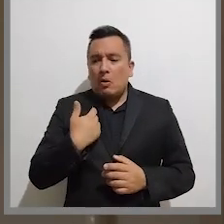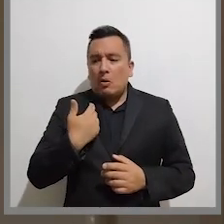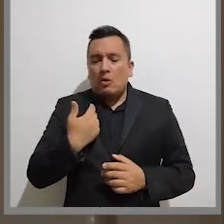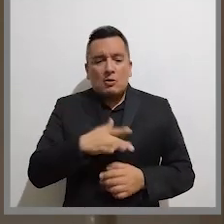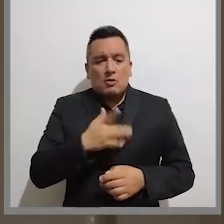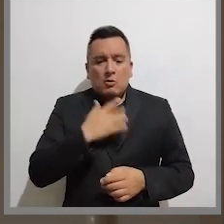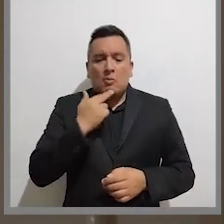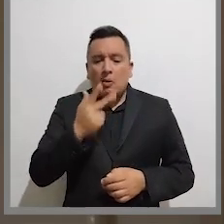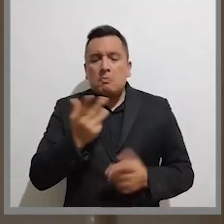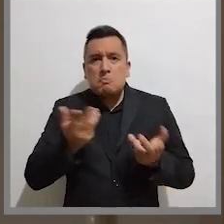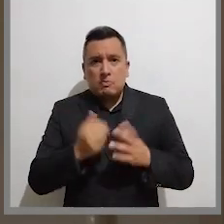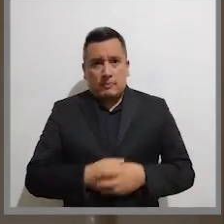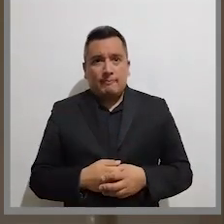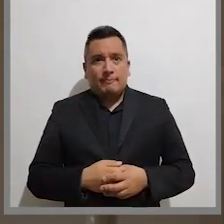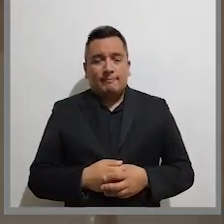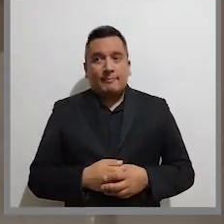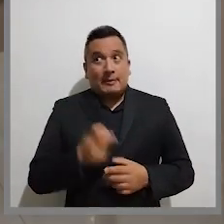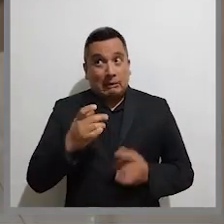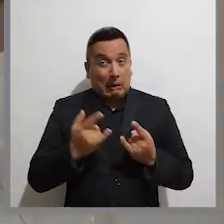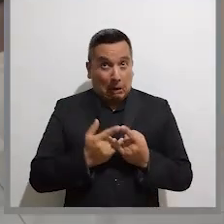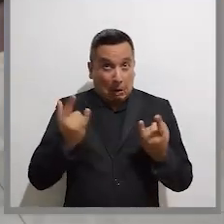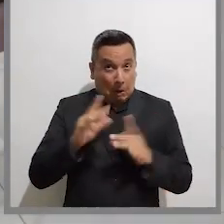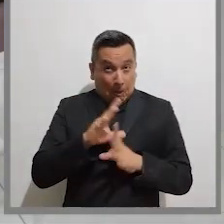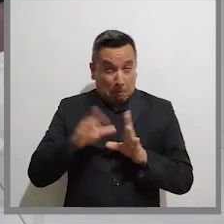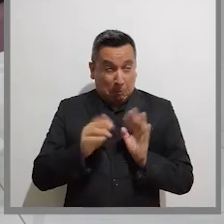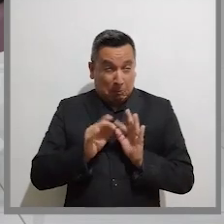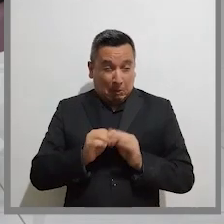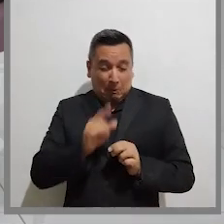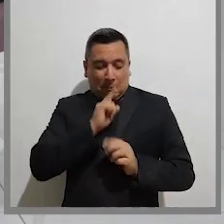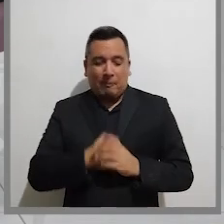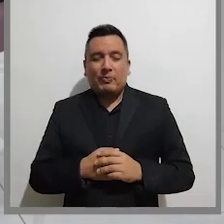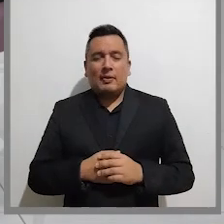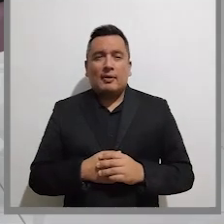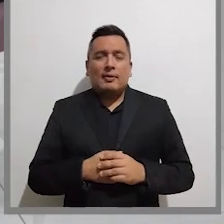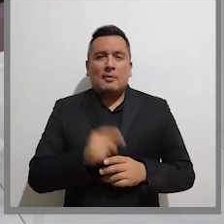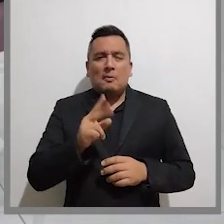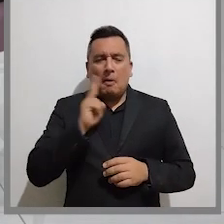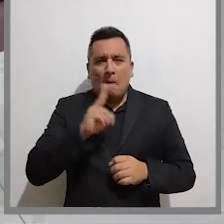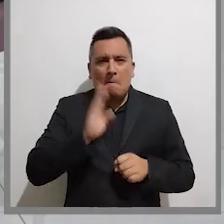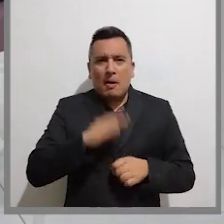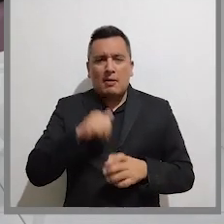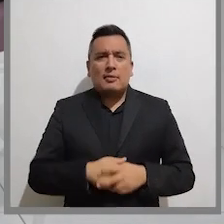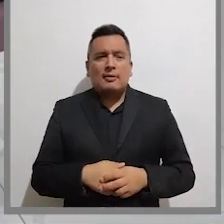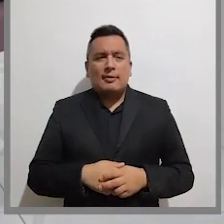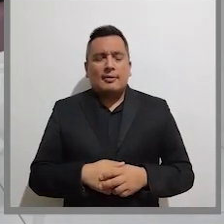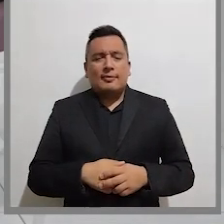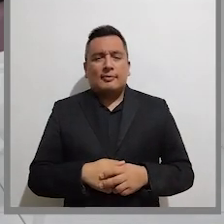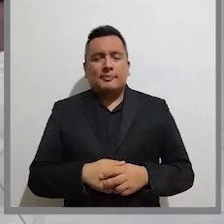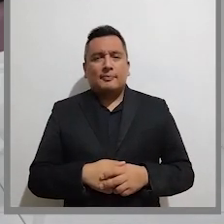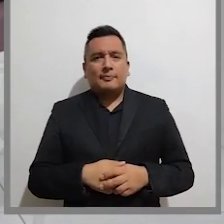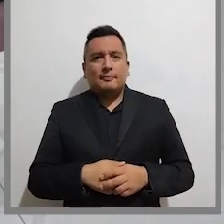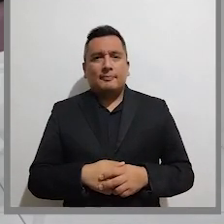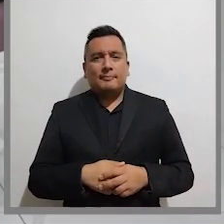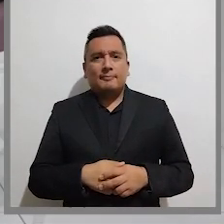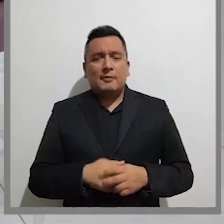más correcta, ¿no? Sin estar spoileando las series y adelantando más, la verdad es que por lo